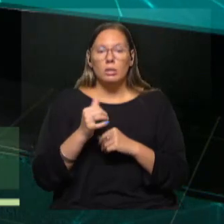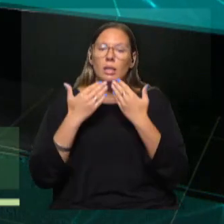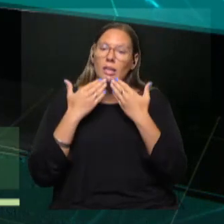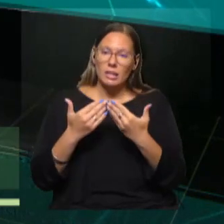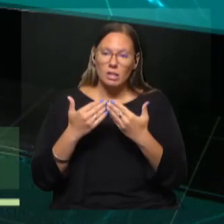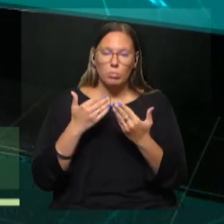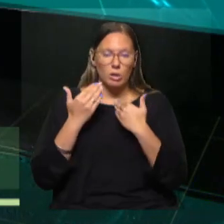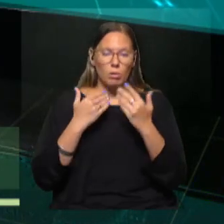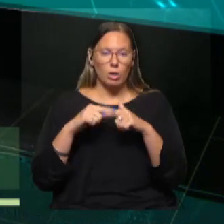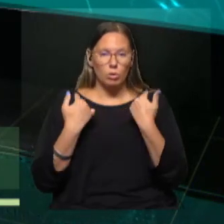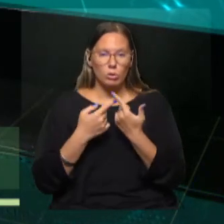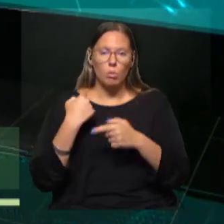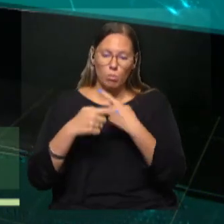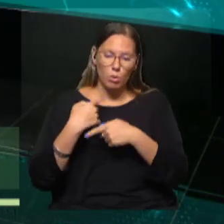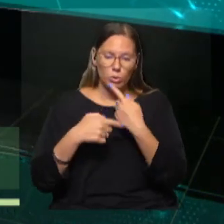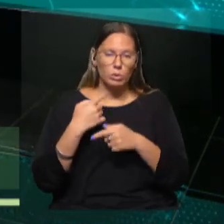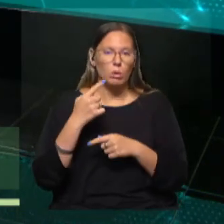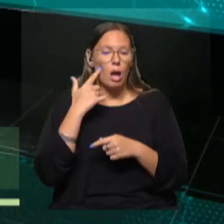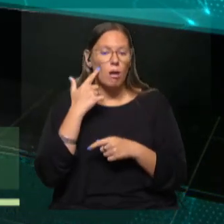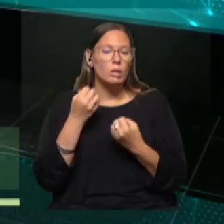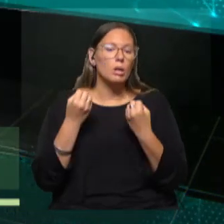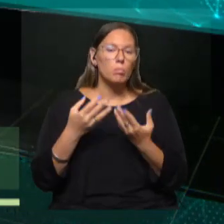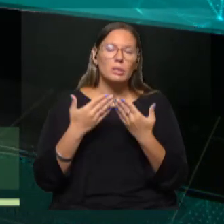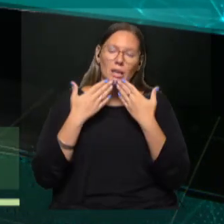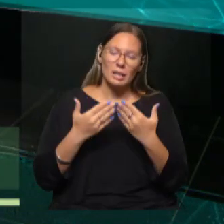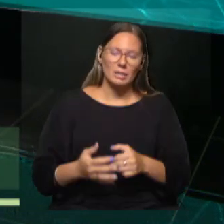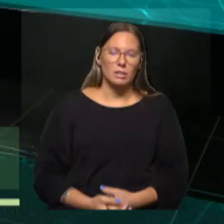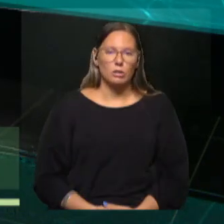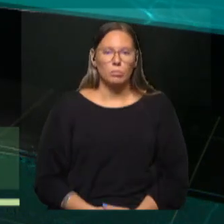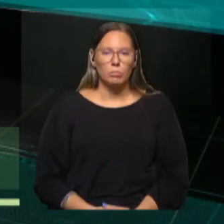Noticias y vamos a seguir el tema de cerca, Vale, muchísimas gracias. A que pase bien.